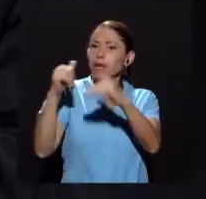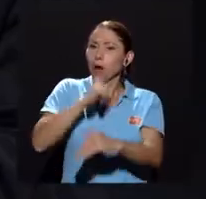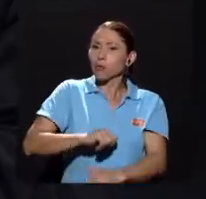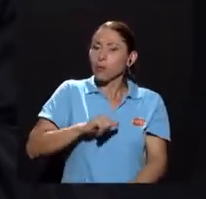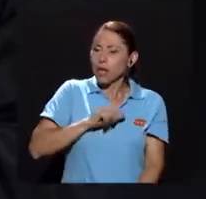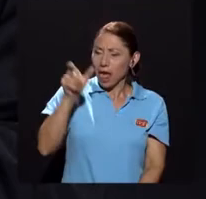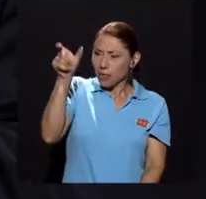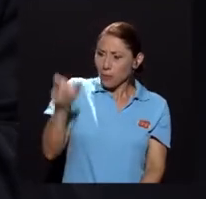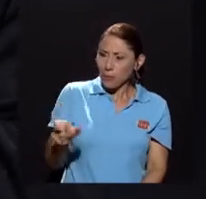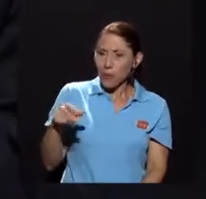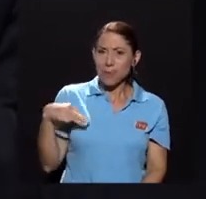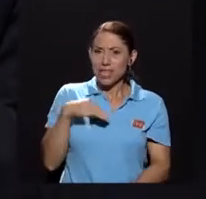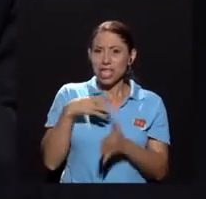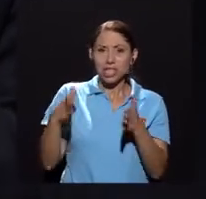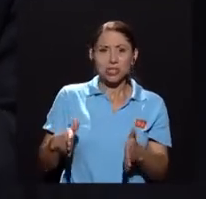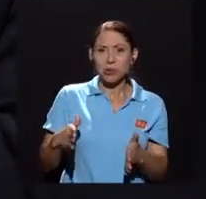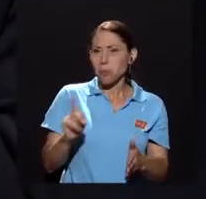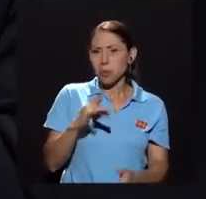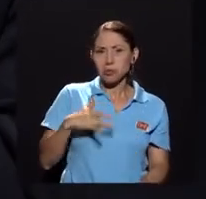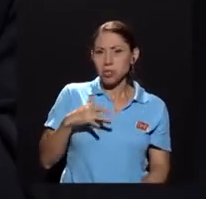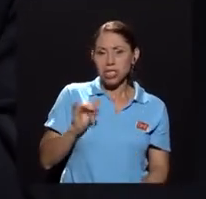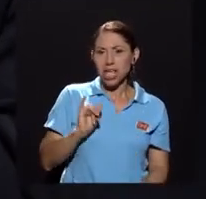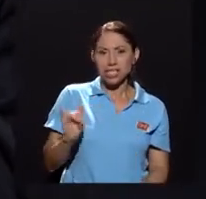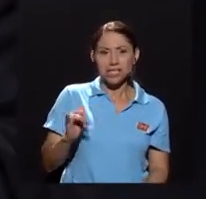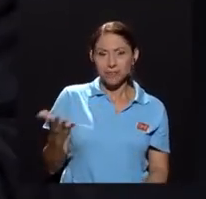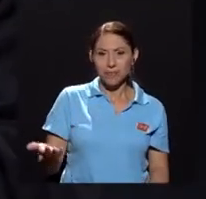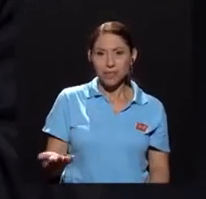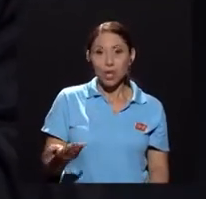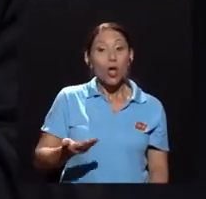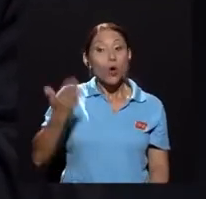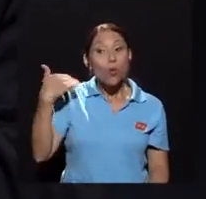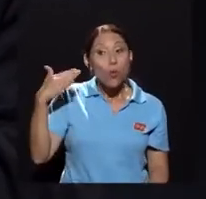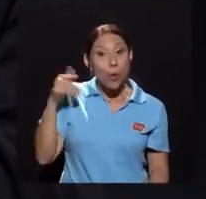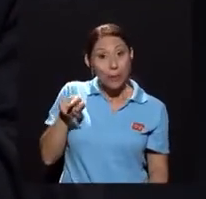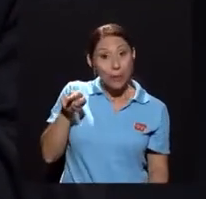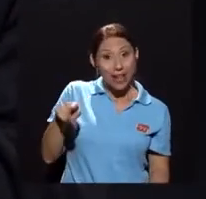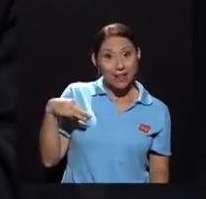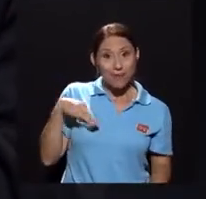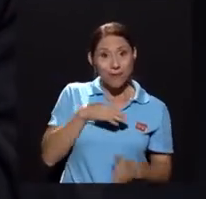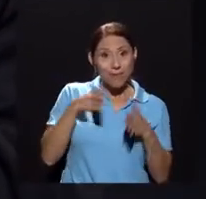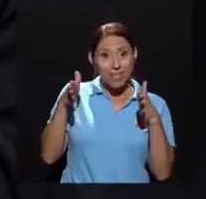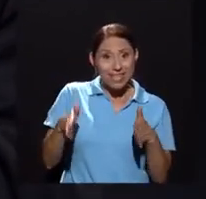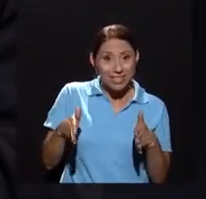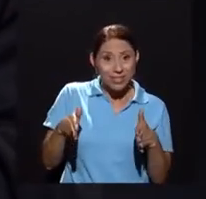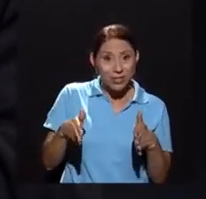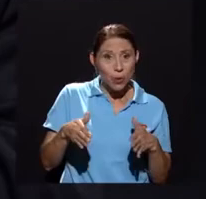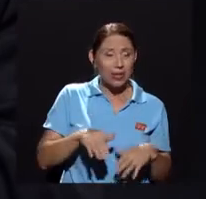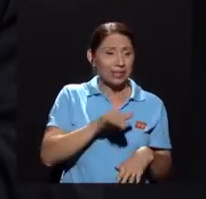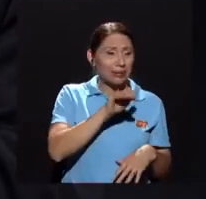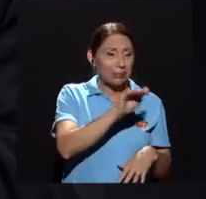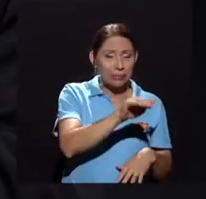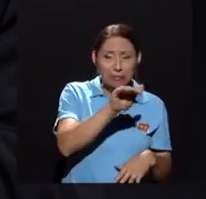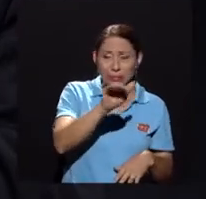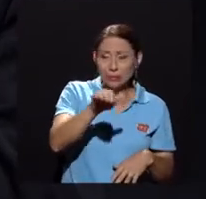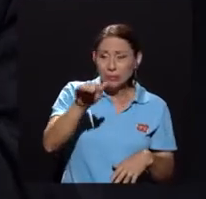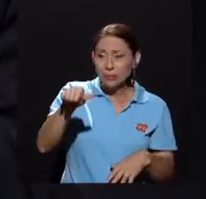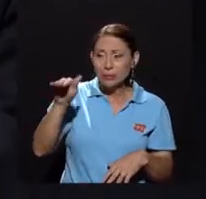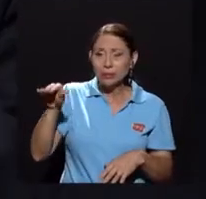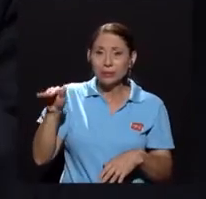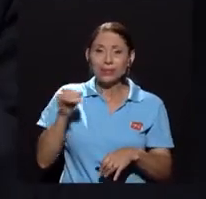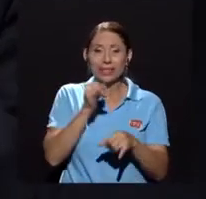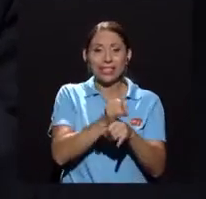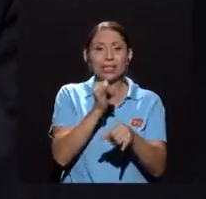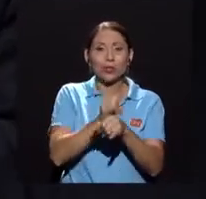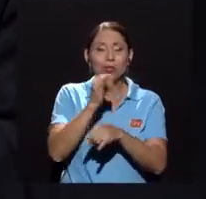verdad bueno cuando fue ministro le solicitó permiso a todas las entidades internacionales que